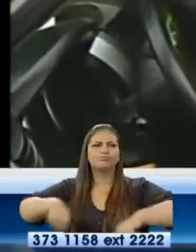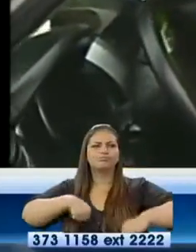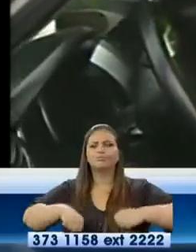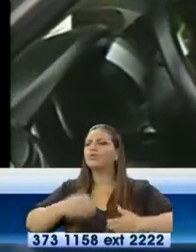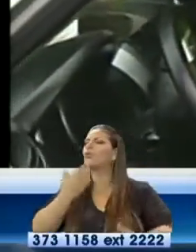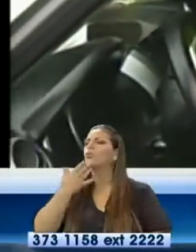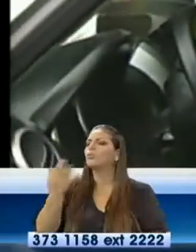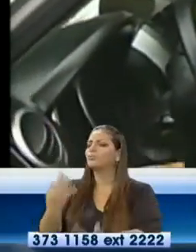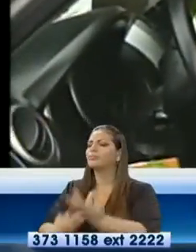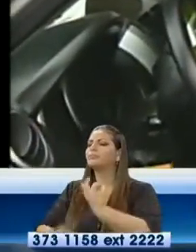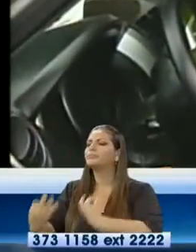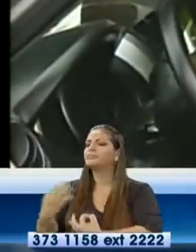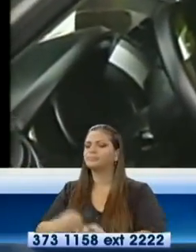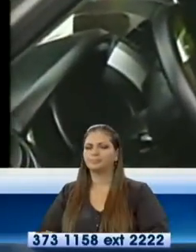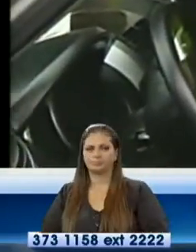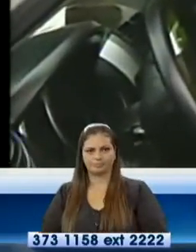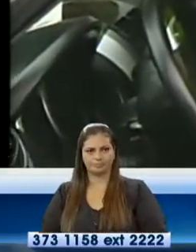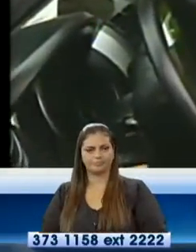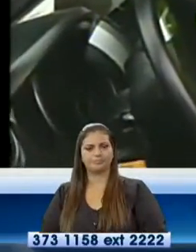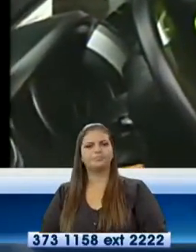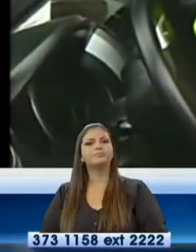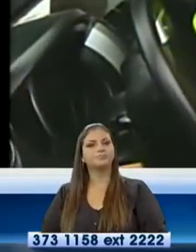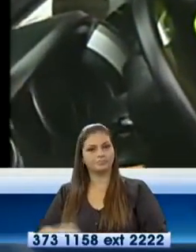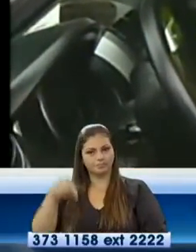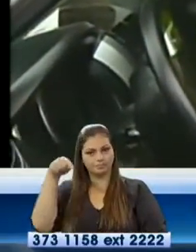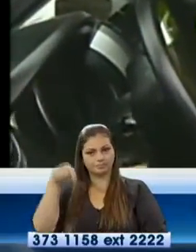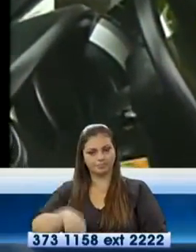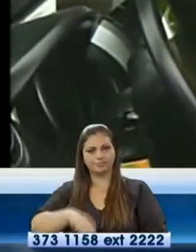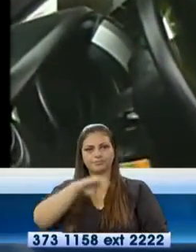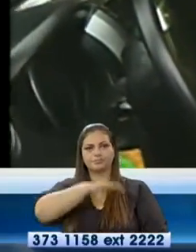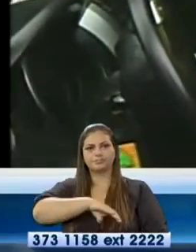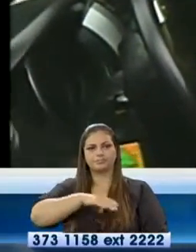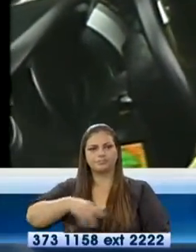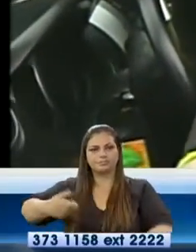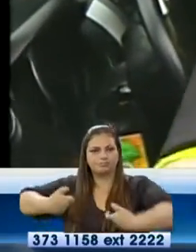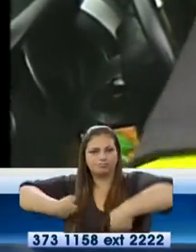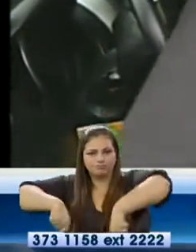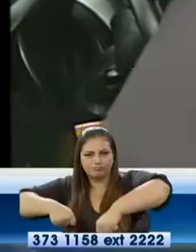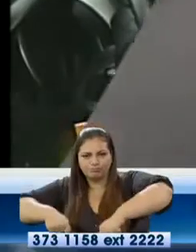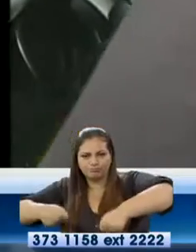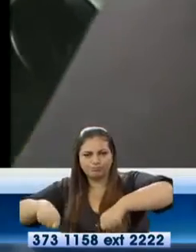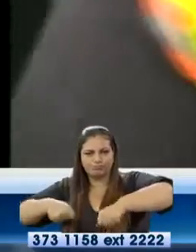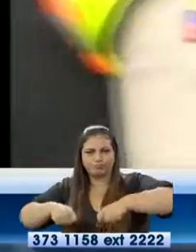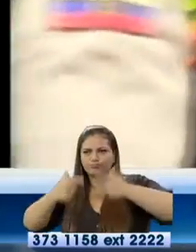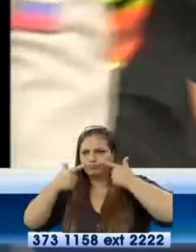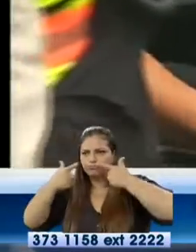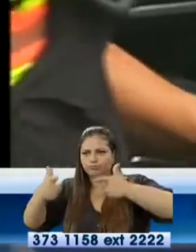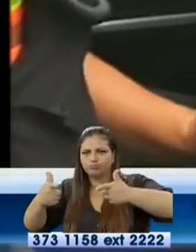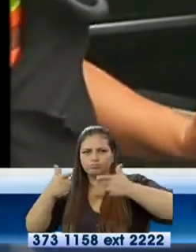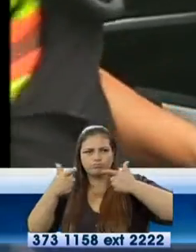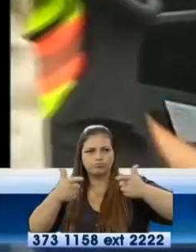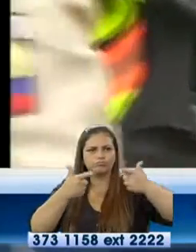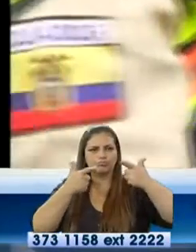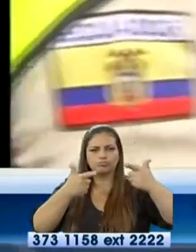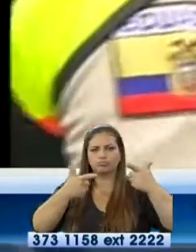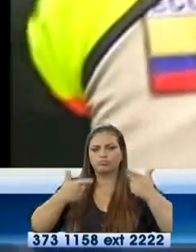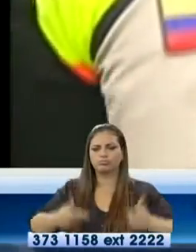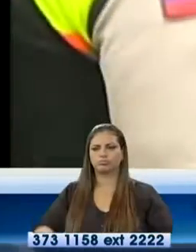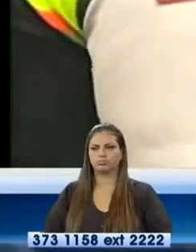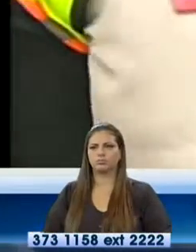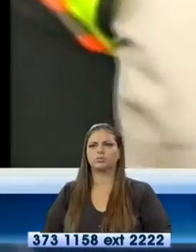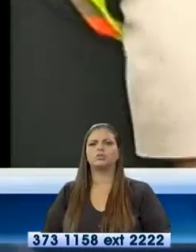nos encontramos todo el equipo de motorizados, igualmente el equipo de reacción del distrito Portete. Ahorita, al momento, nos